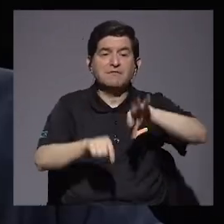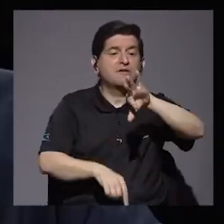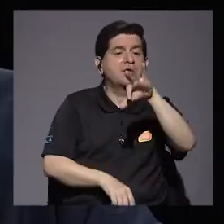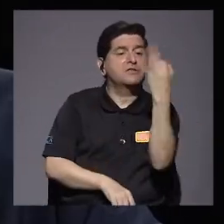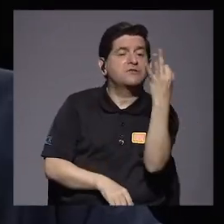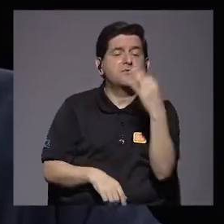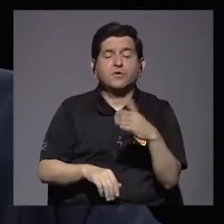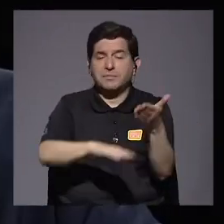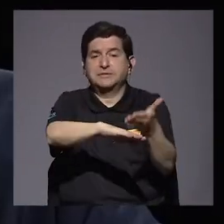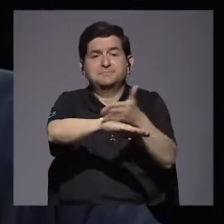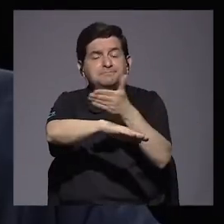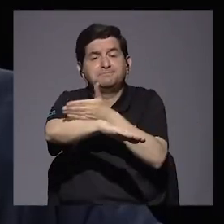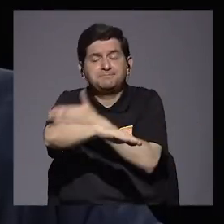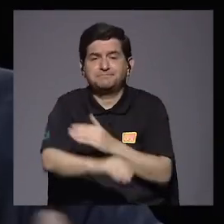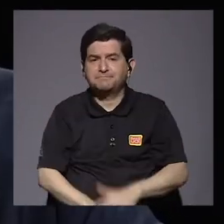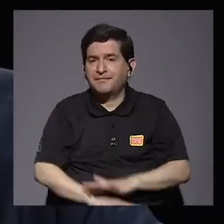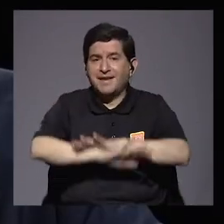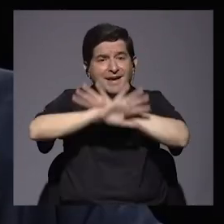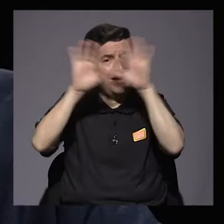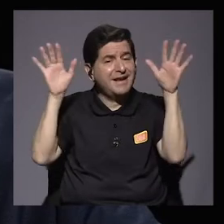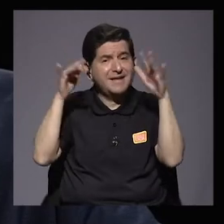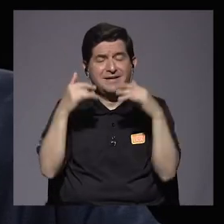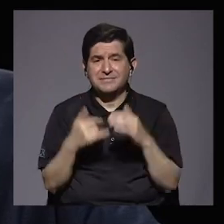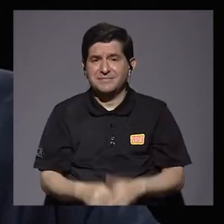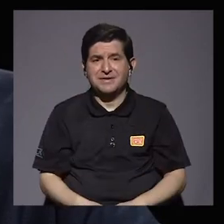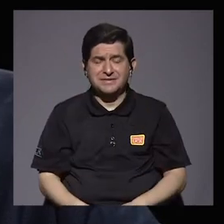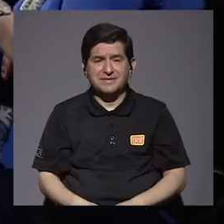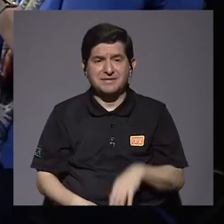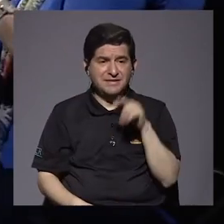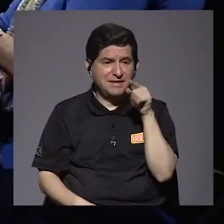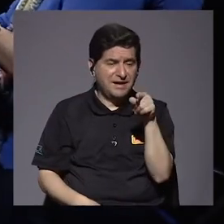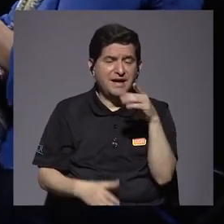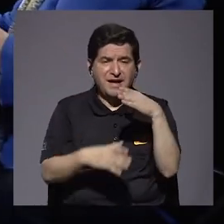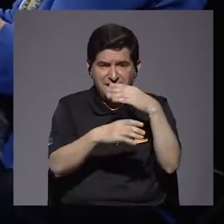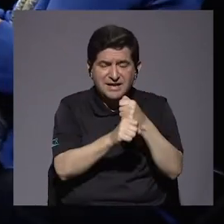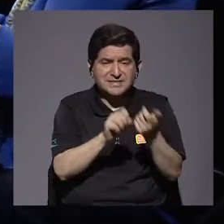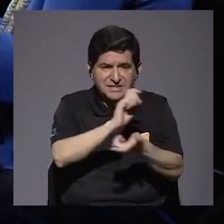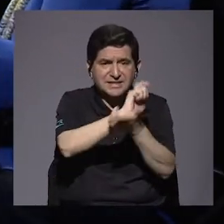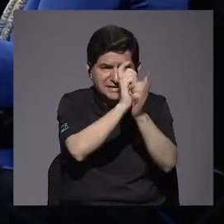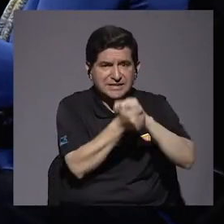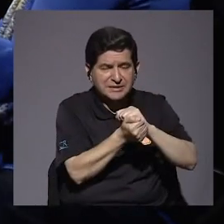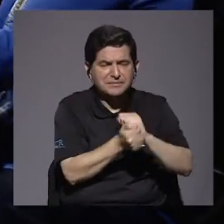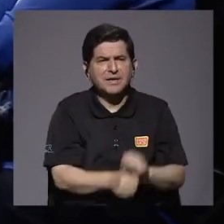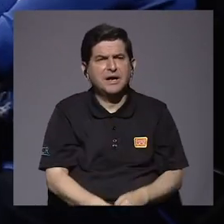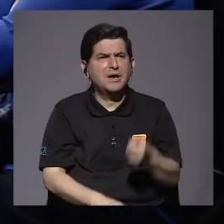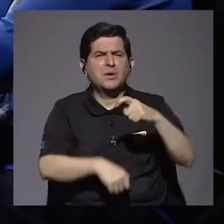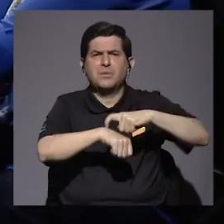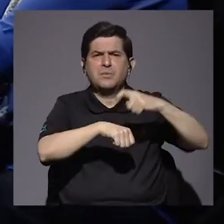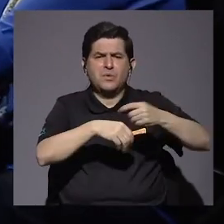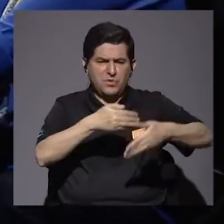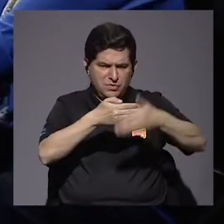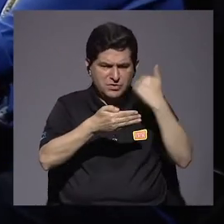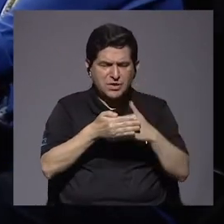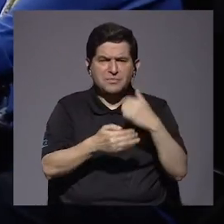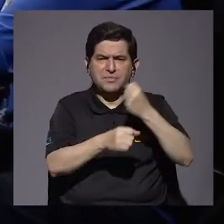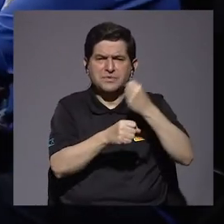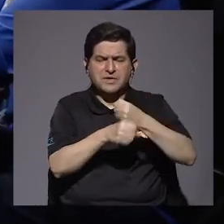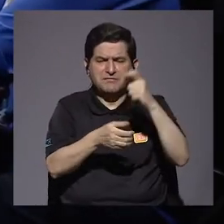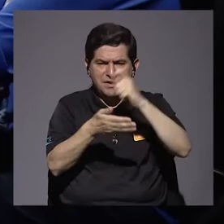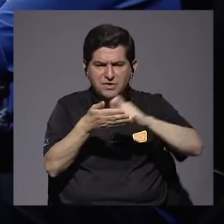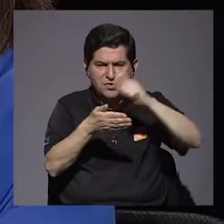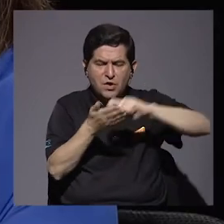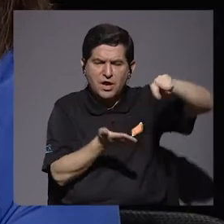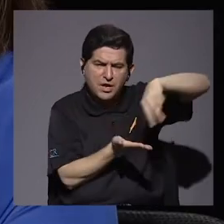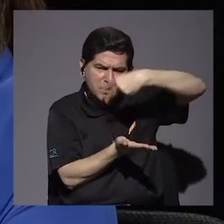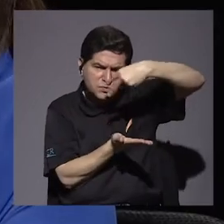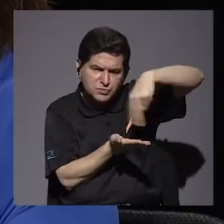para salir adelante, porque claramente las que están haciéndose cambian. Hace poco vi un trabajo que hizo la Escuela de